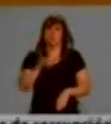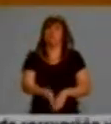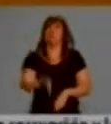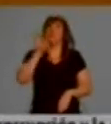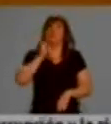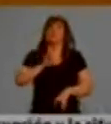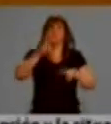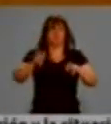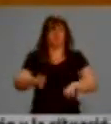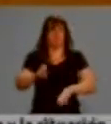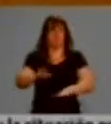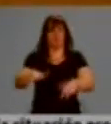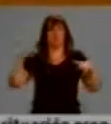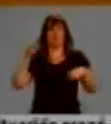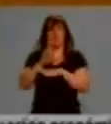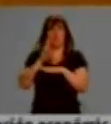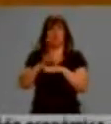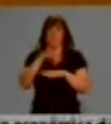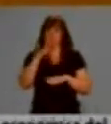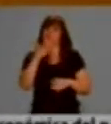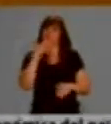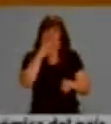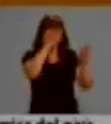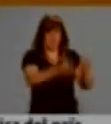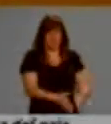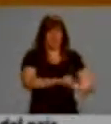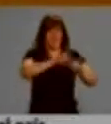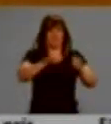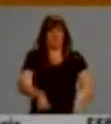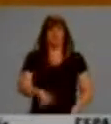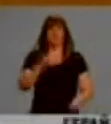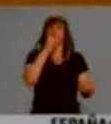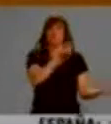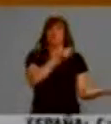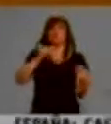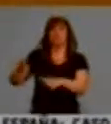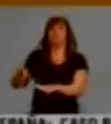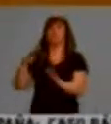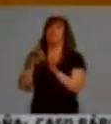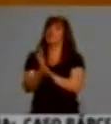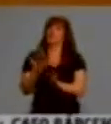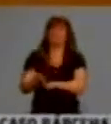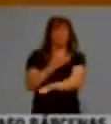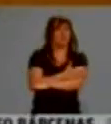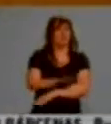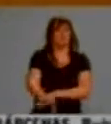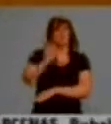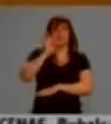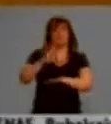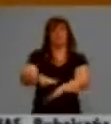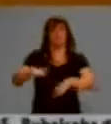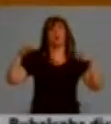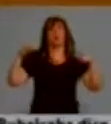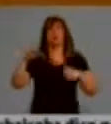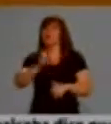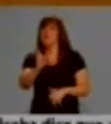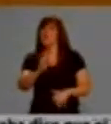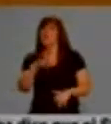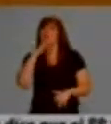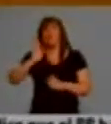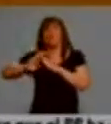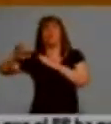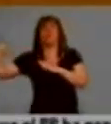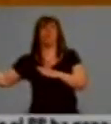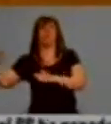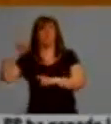Porque su dimisión, y en cualquier caso su sustitución, pasa siempre por lo que decida esta Cámara y no por quienes desde fuera de